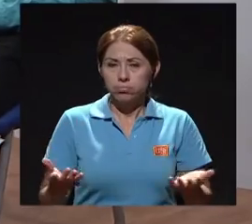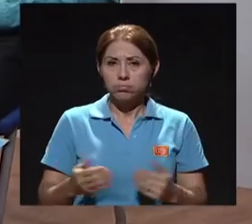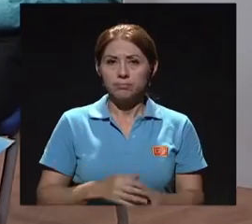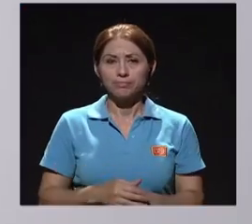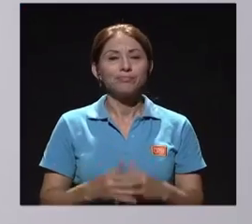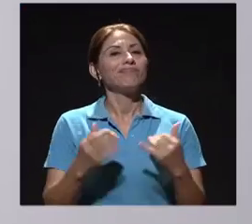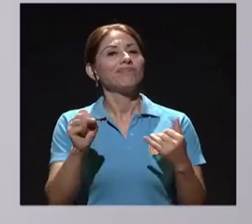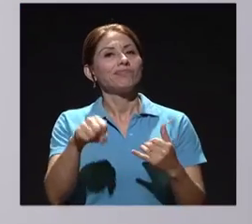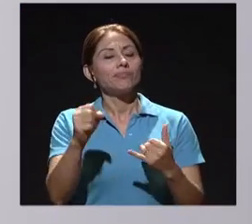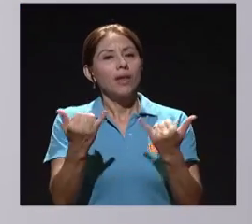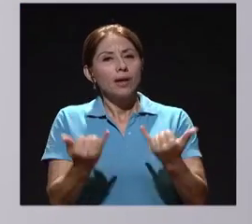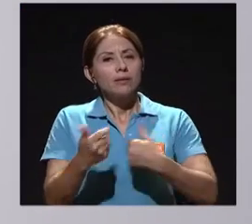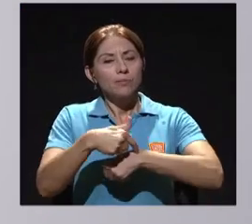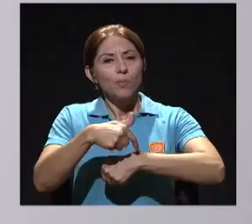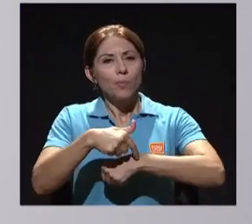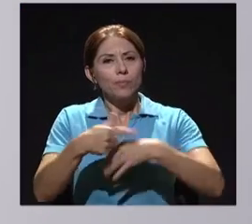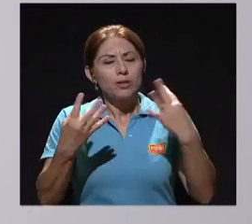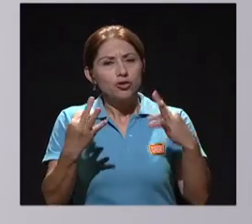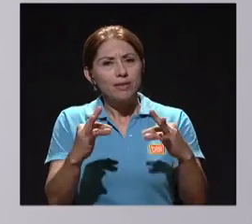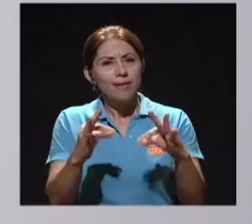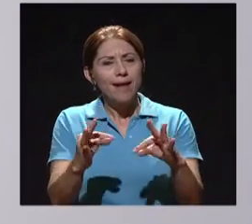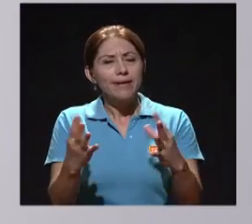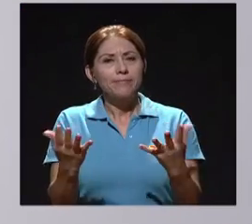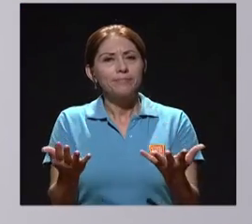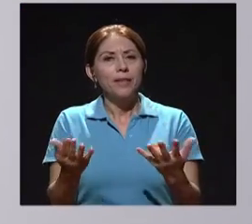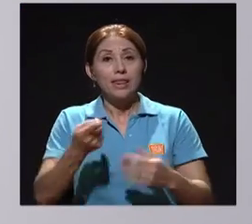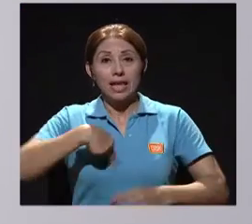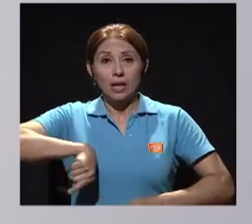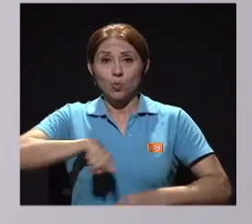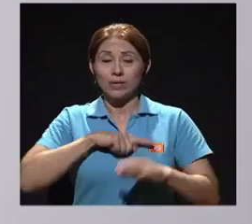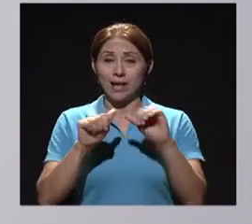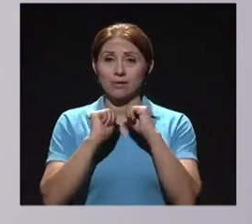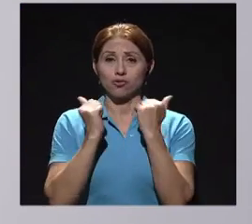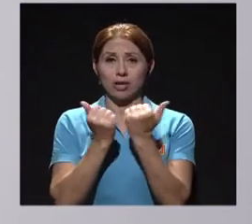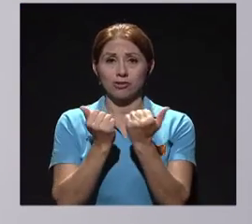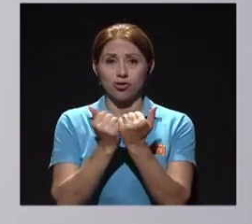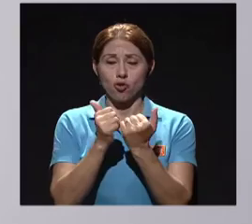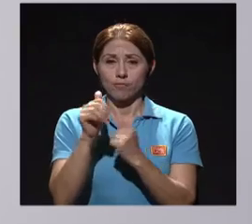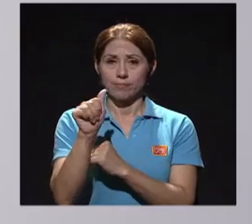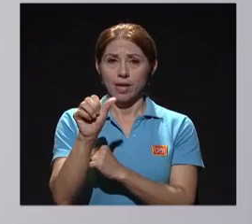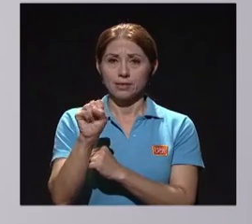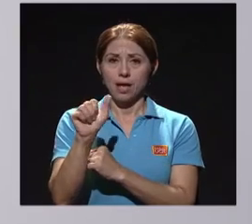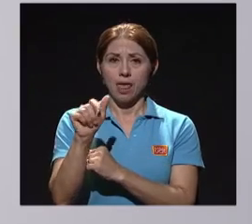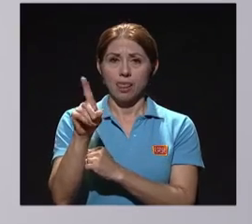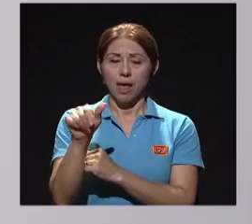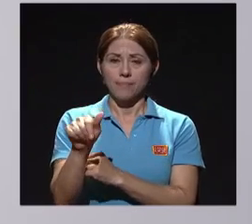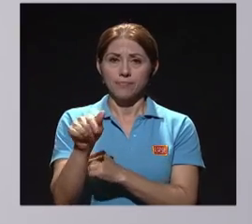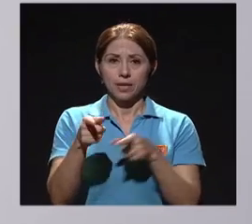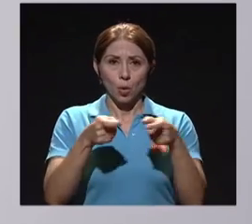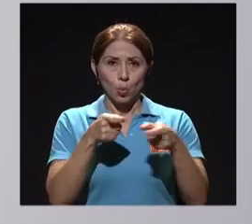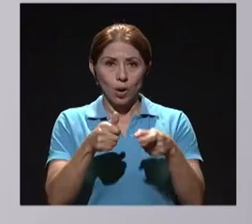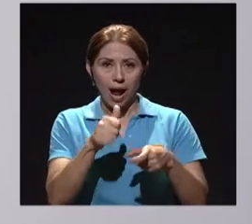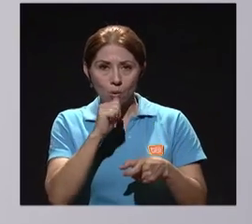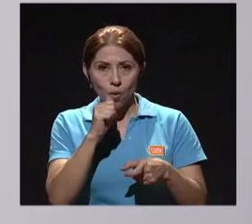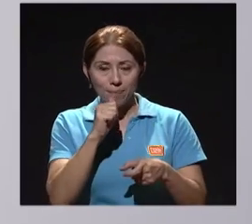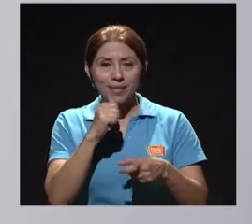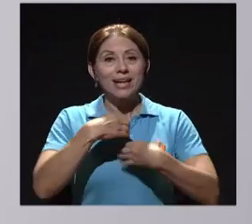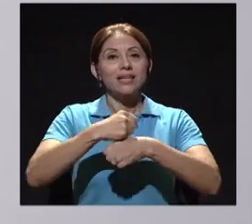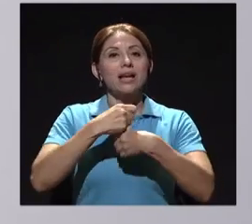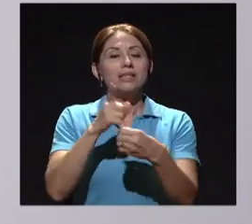si digamos en este momento se trata de que nuestras han realizado un proyecto de